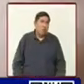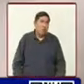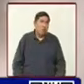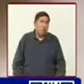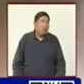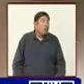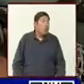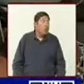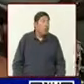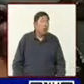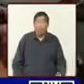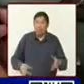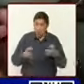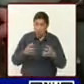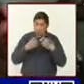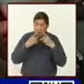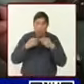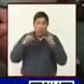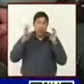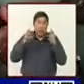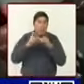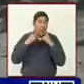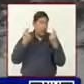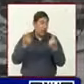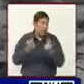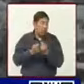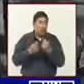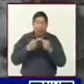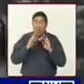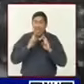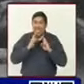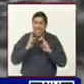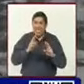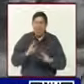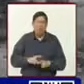Declarando emergencia departamental por granizadas y riadas.